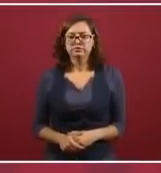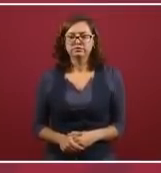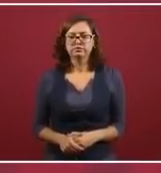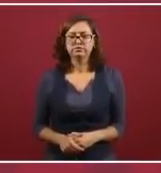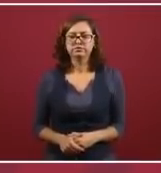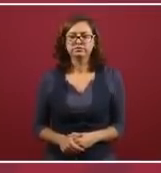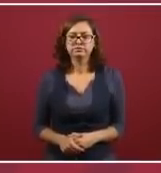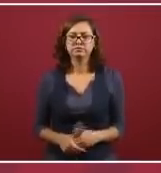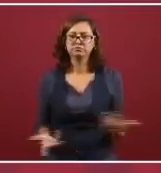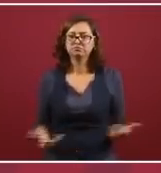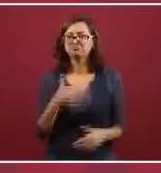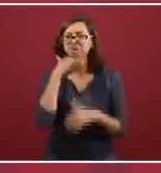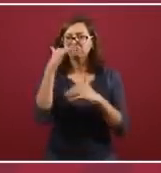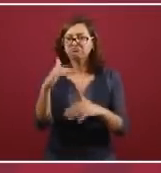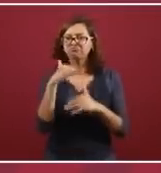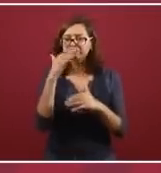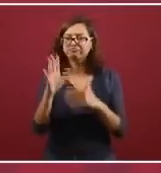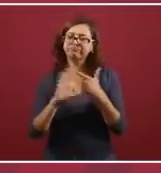a que no haya corrupción.